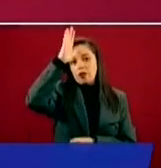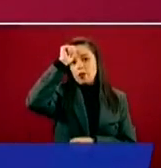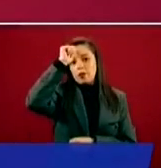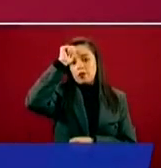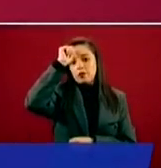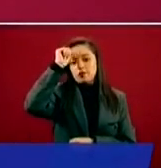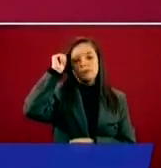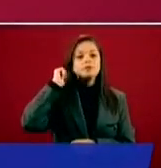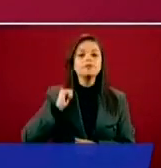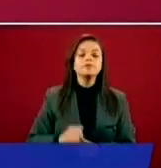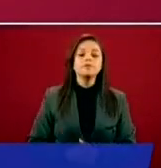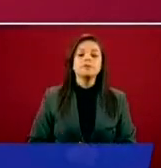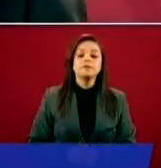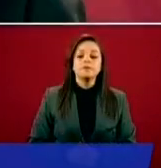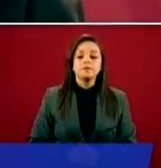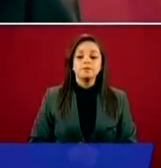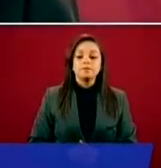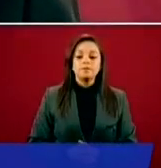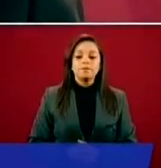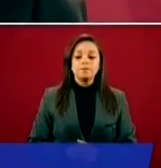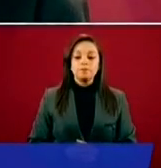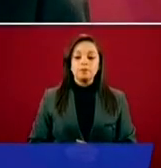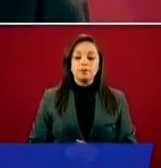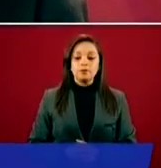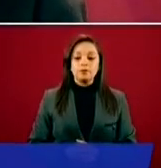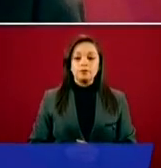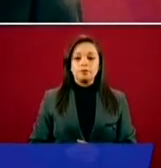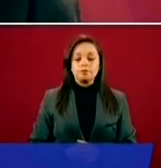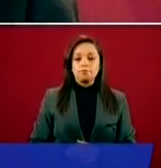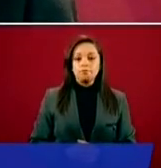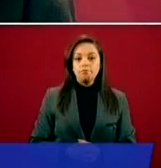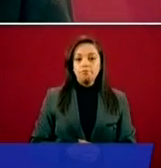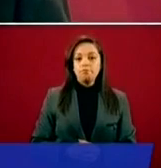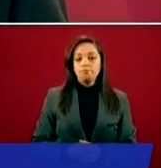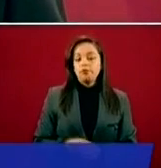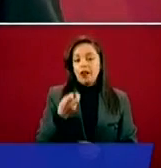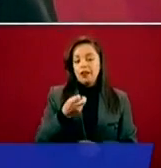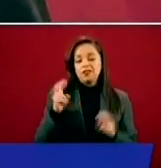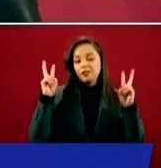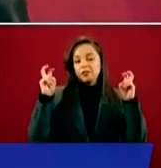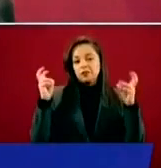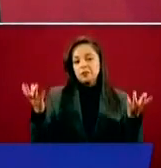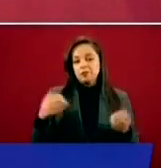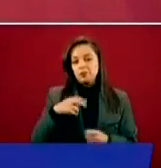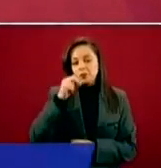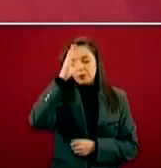y que se solicite a investigadores especializados independientes elaborar un análisis.